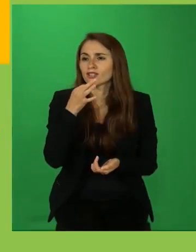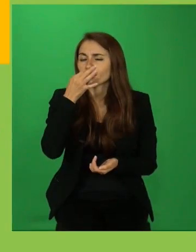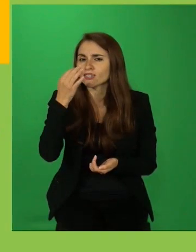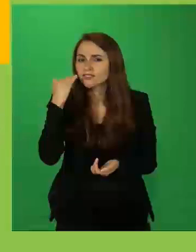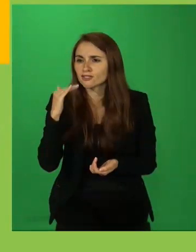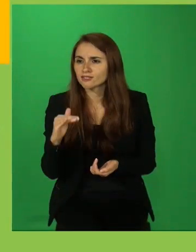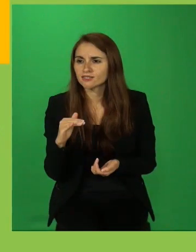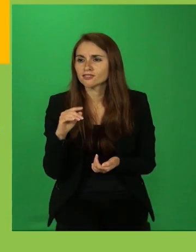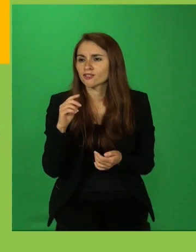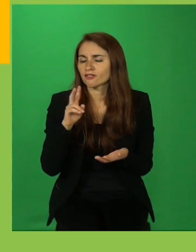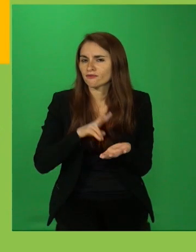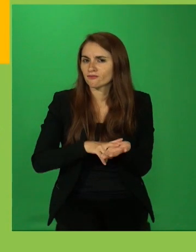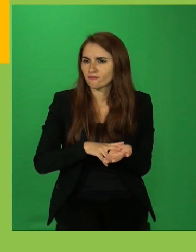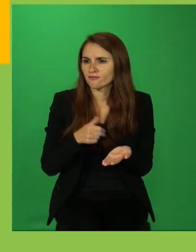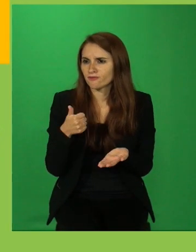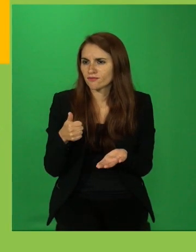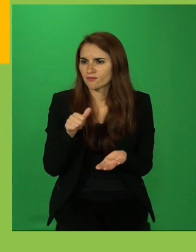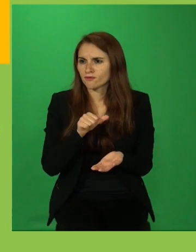correcto